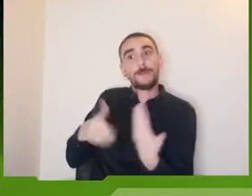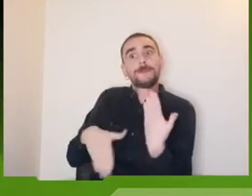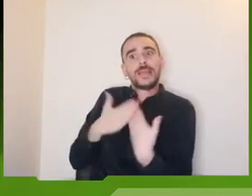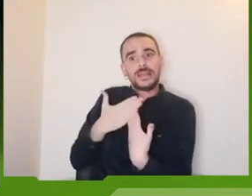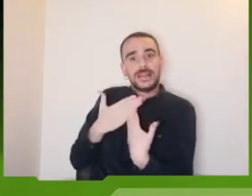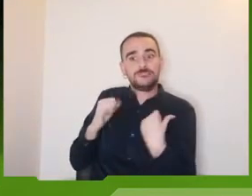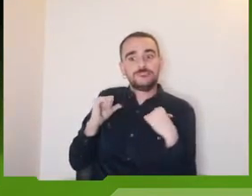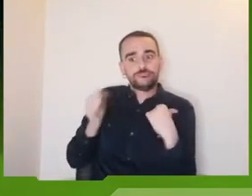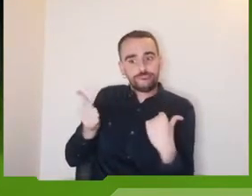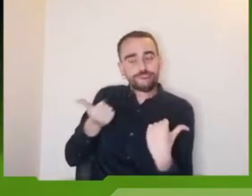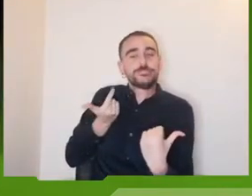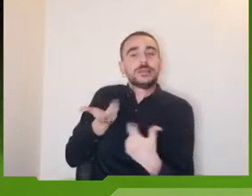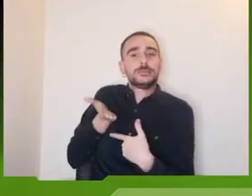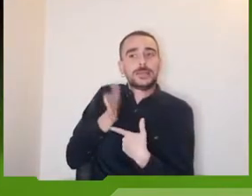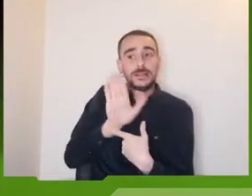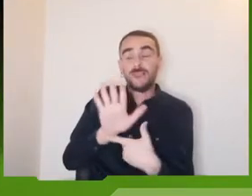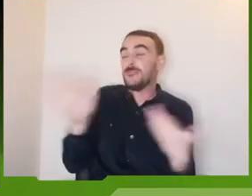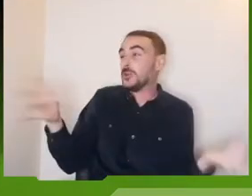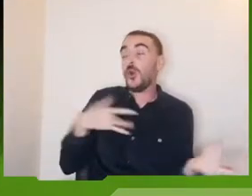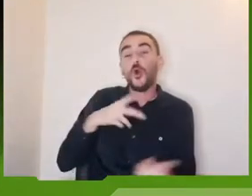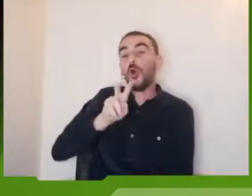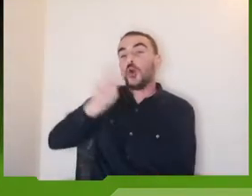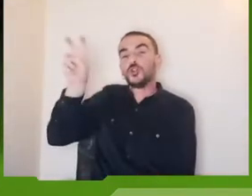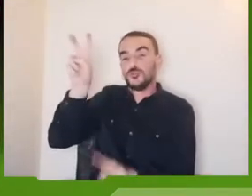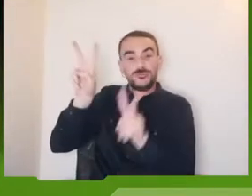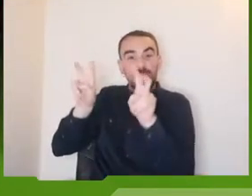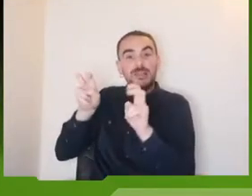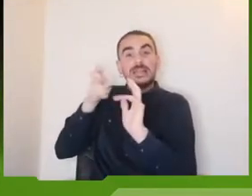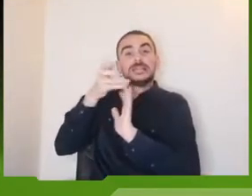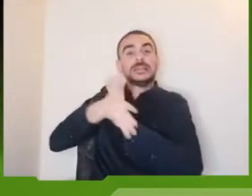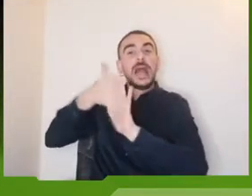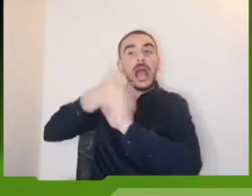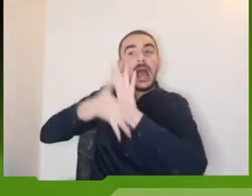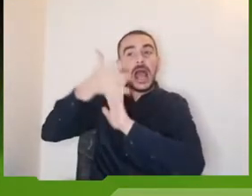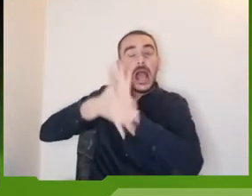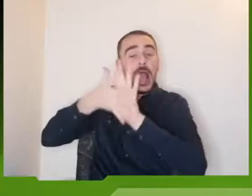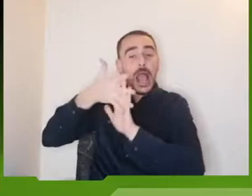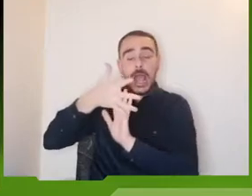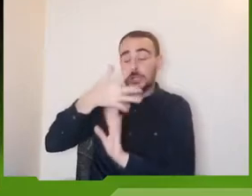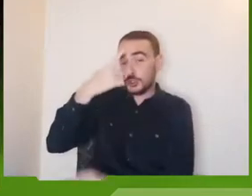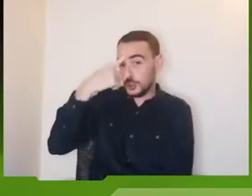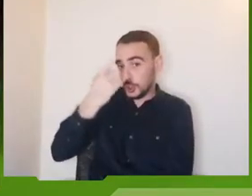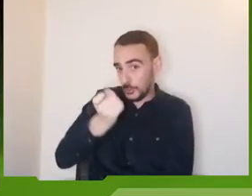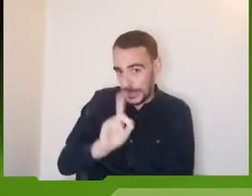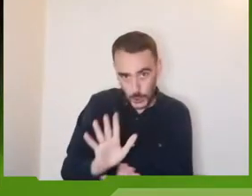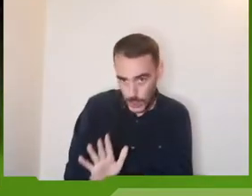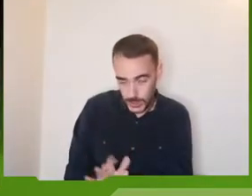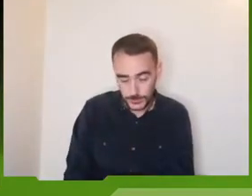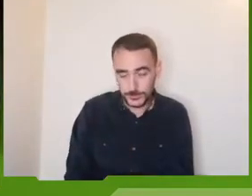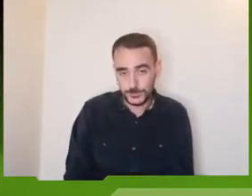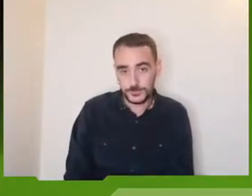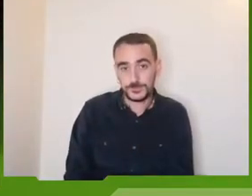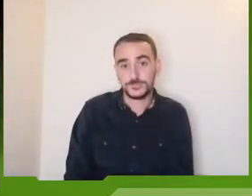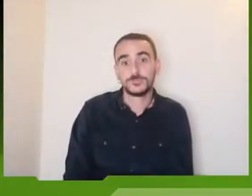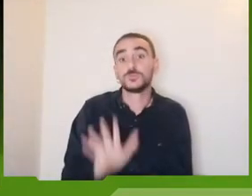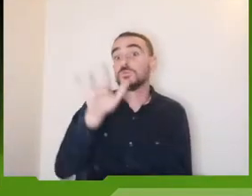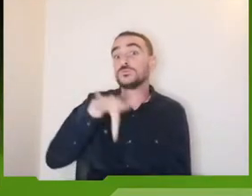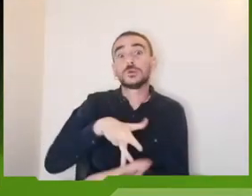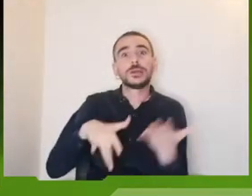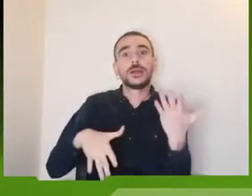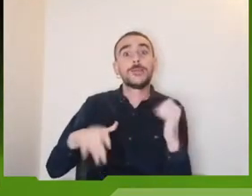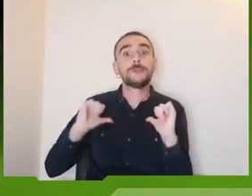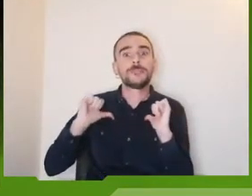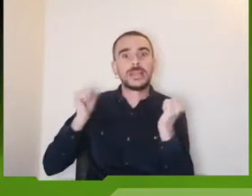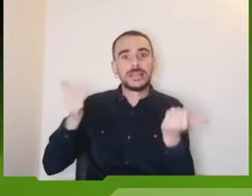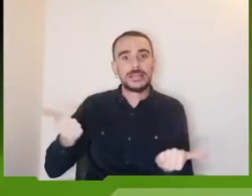os he contado otras cosas, no me he acordado de esto. Es que el momento del principio es como el